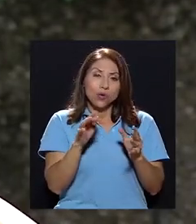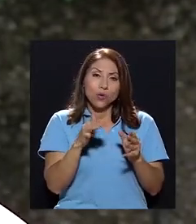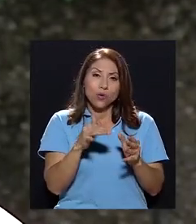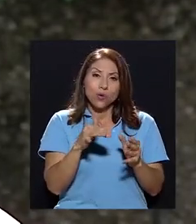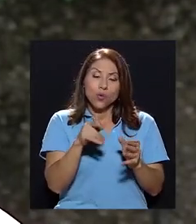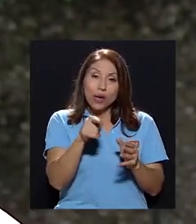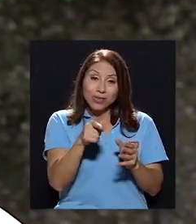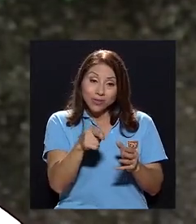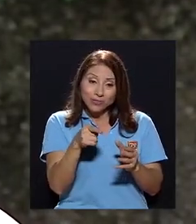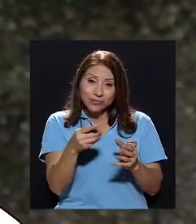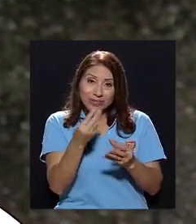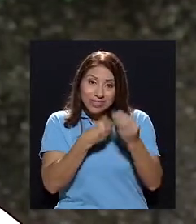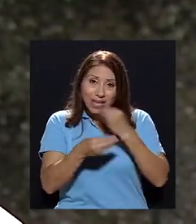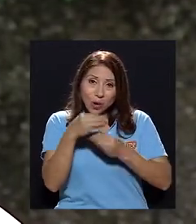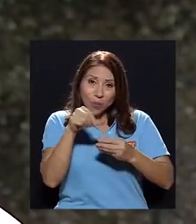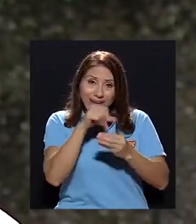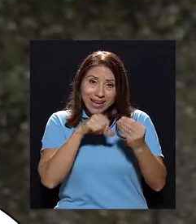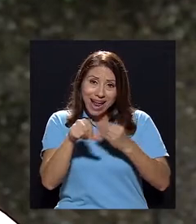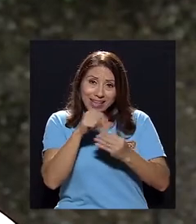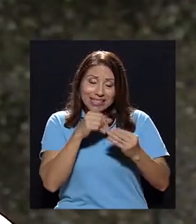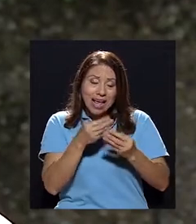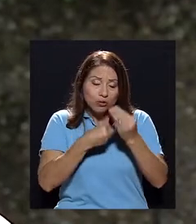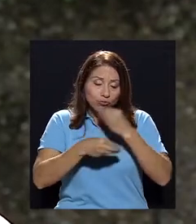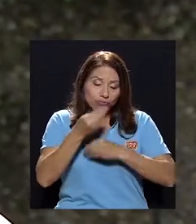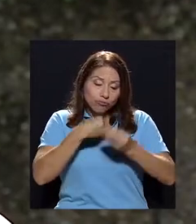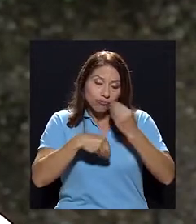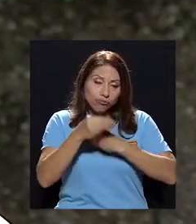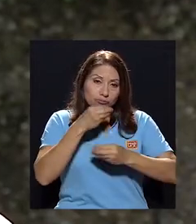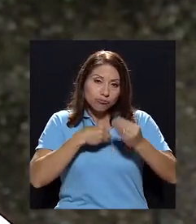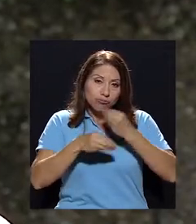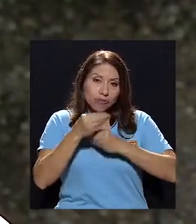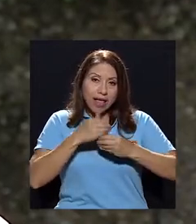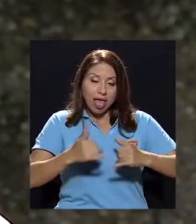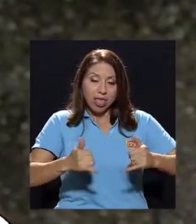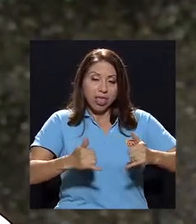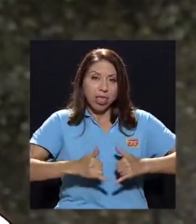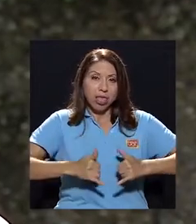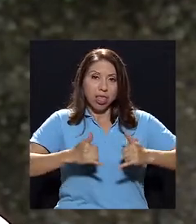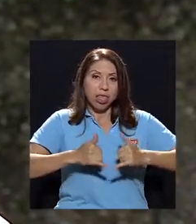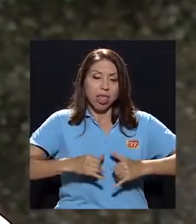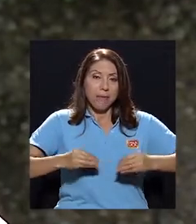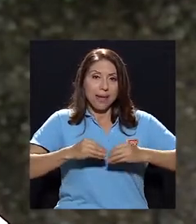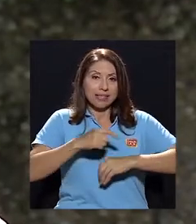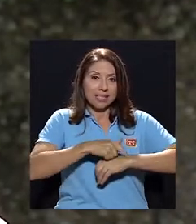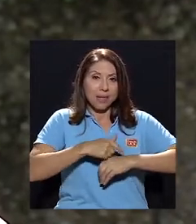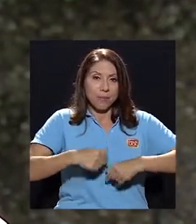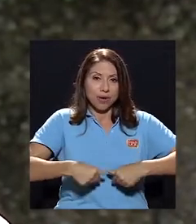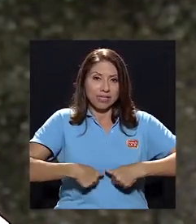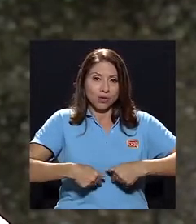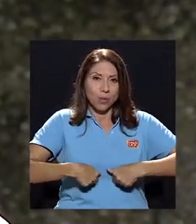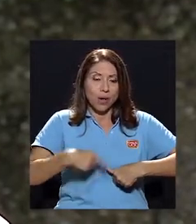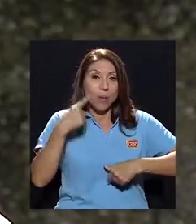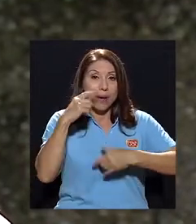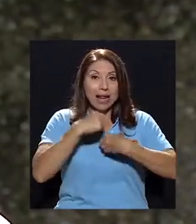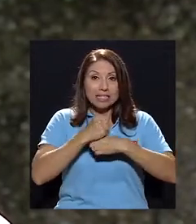cuando usted come grasa, la grasa se queda más tiempo en el estómago para hacer la digestión, y eso la va a retrasar la digestión. Entonces, el momento